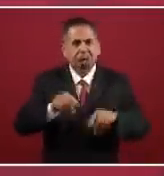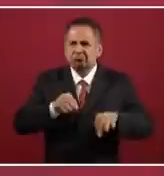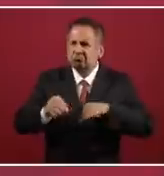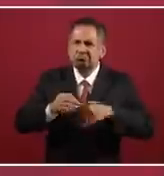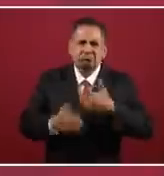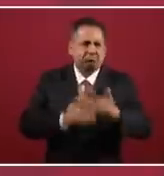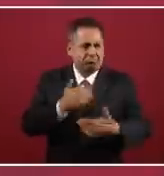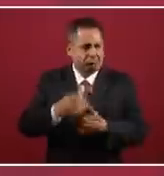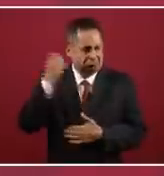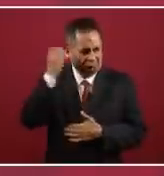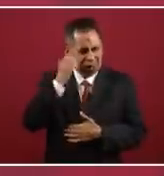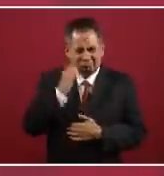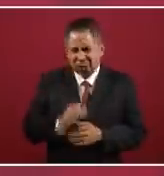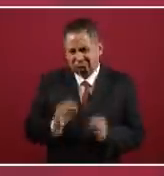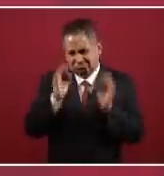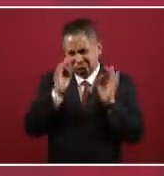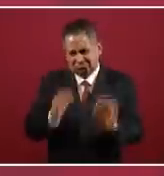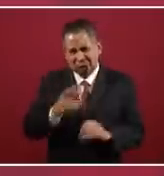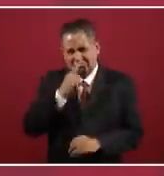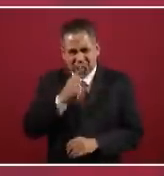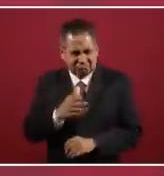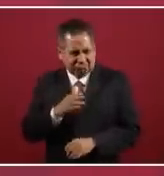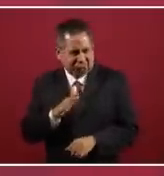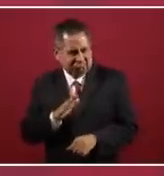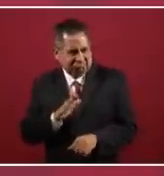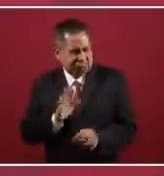los trabajadores más